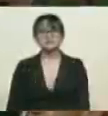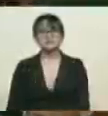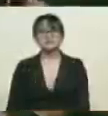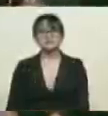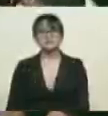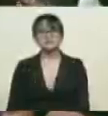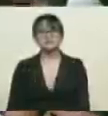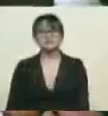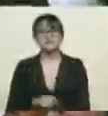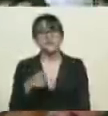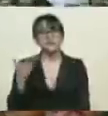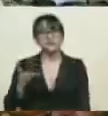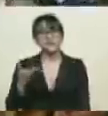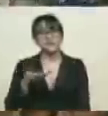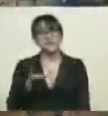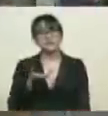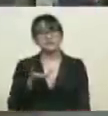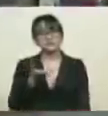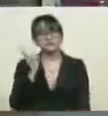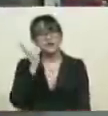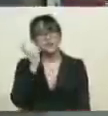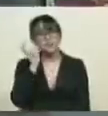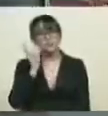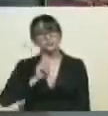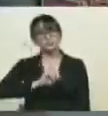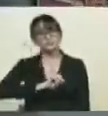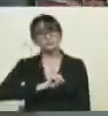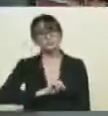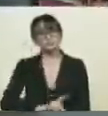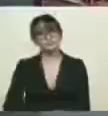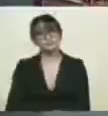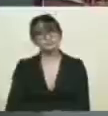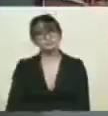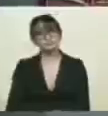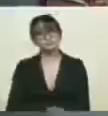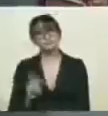Por eso es importante que ustedes me escuchen. Y vayamos a